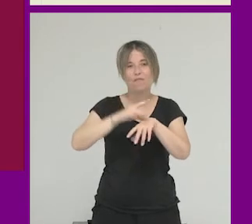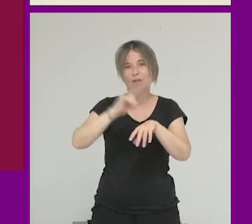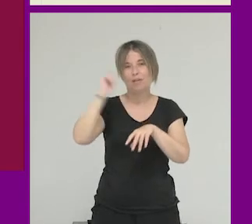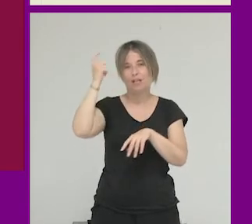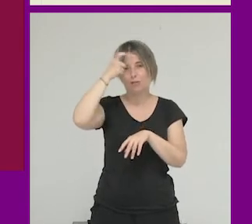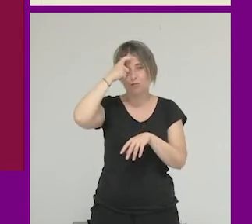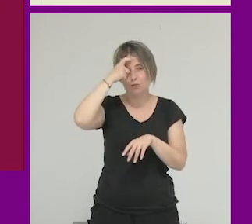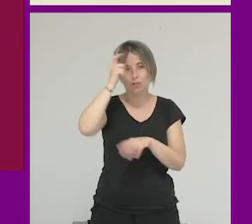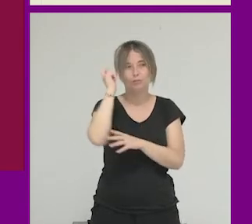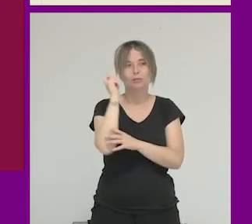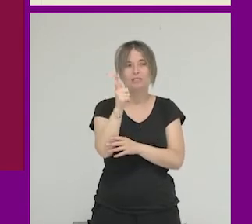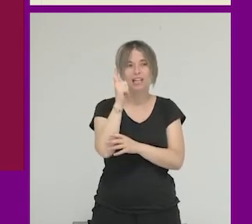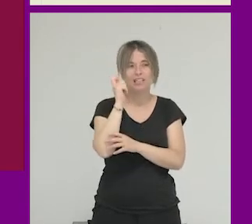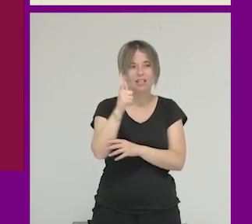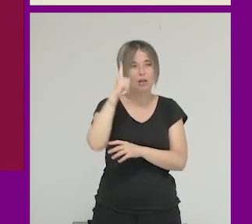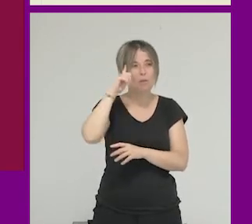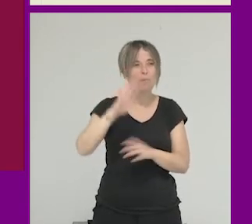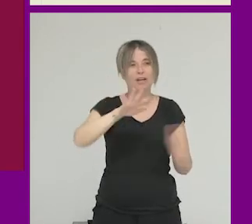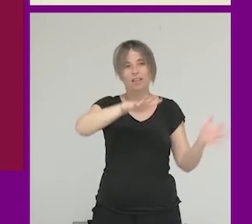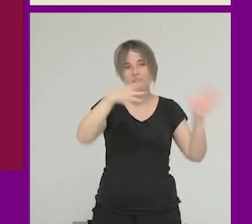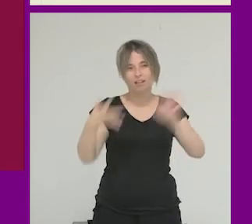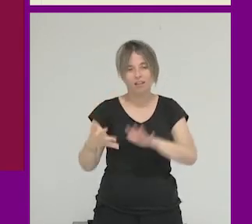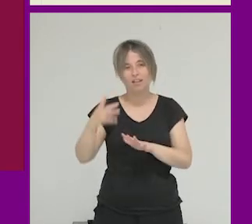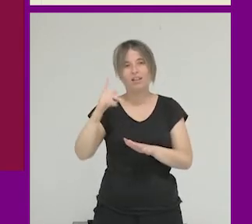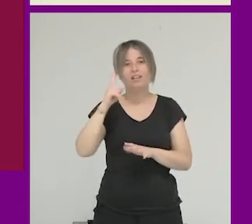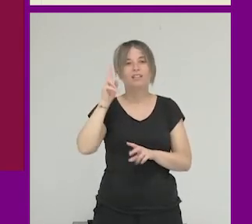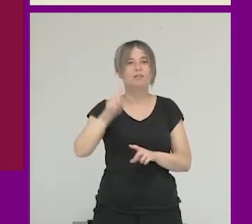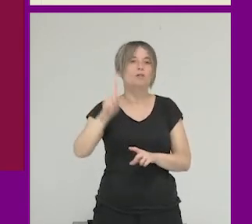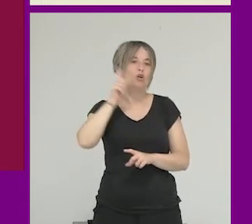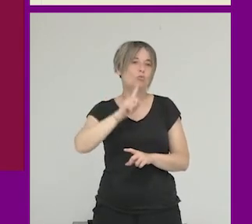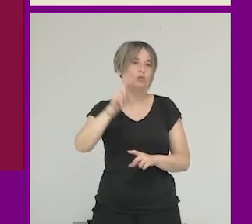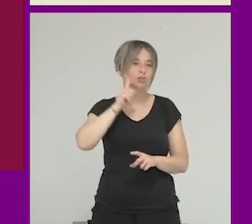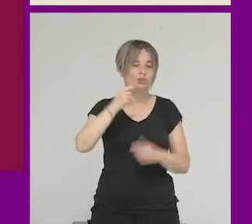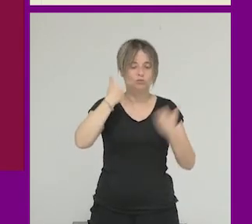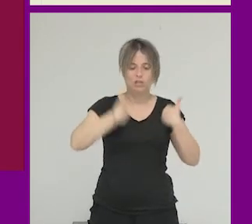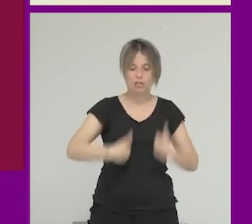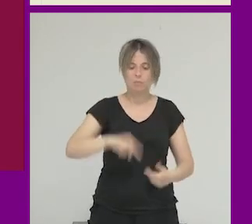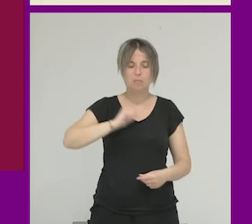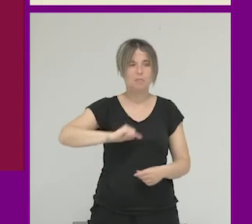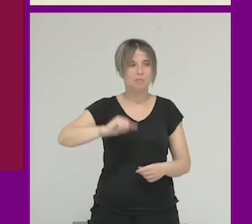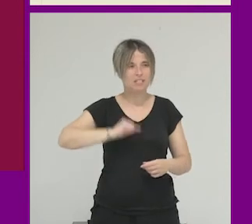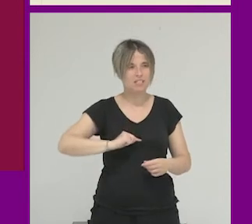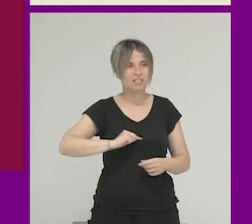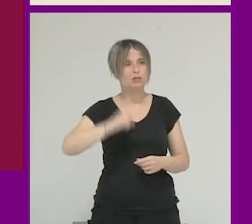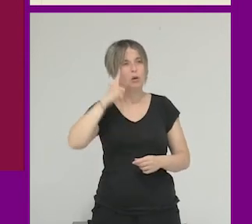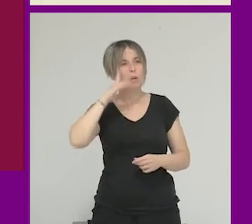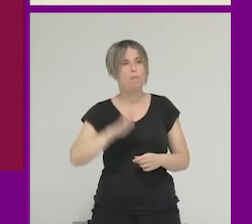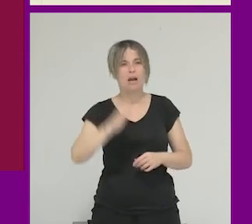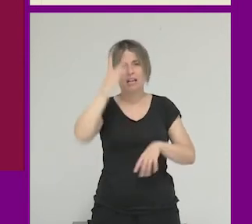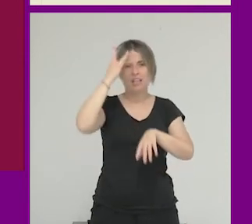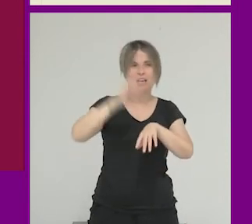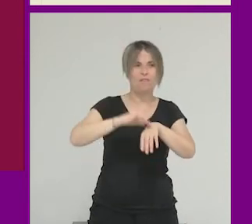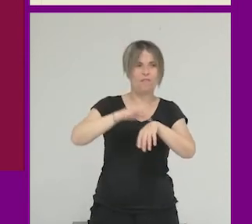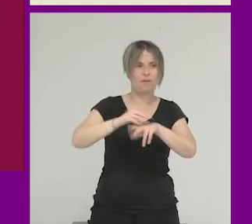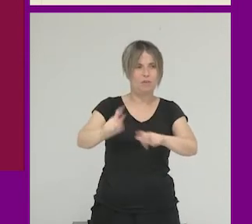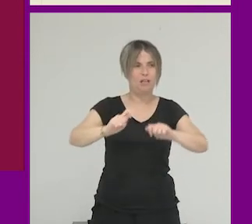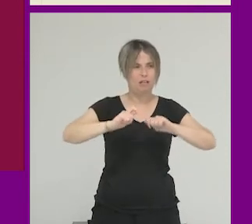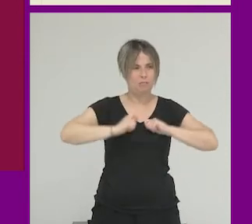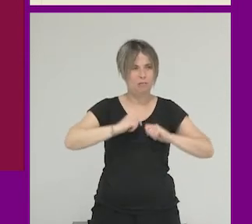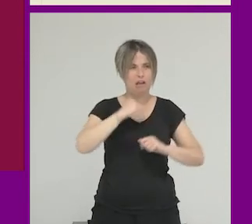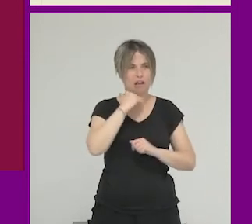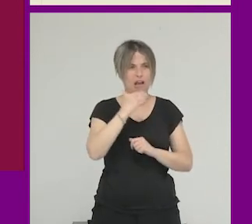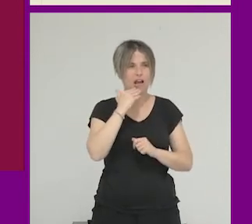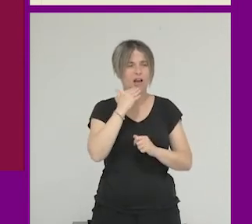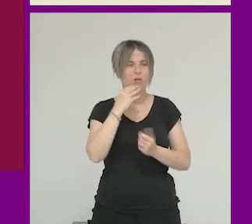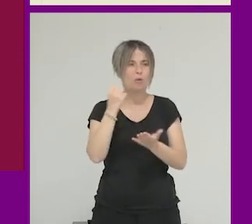askotan, orduan asko kostatzen zaigu esatea ni homosexuala naiz, sentitu barik pizkat kutsu patologizate bat dagoela hor.